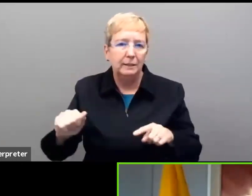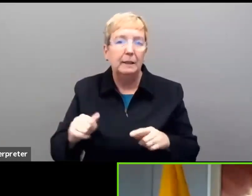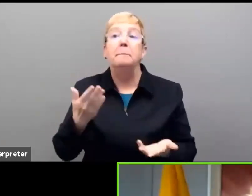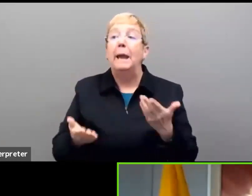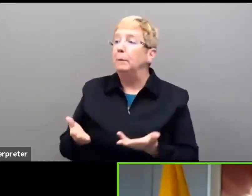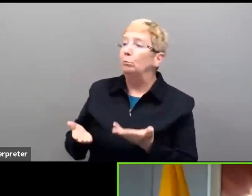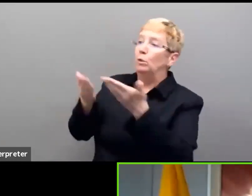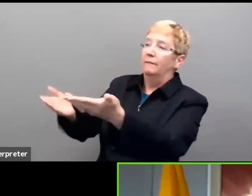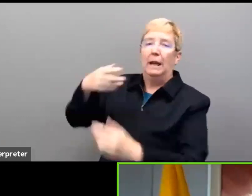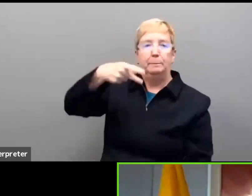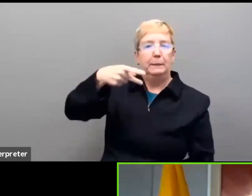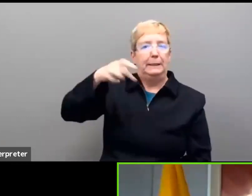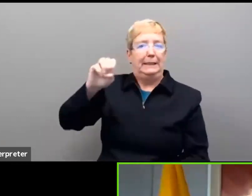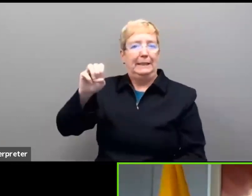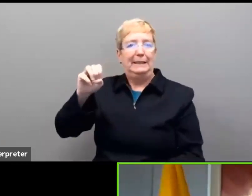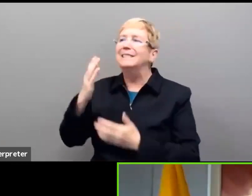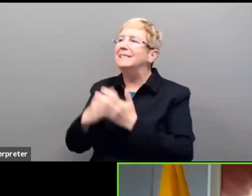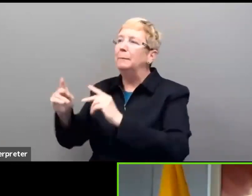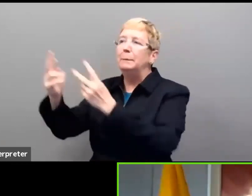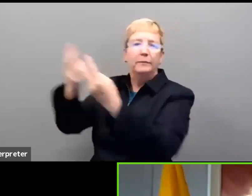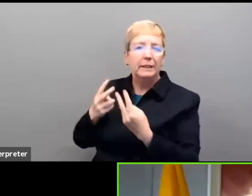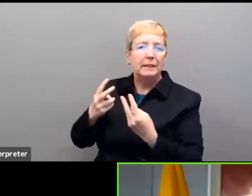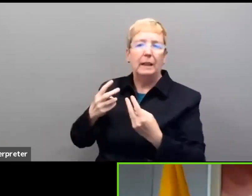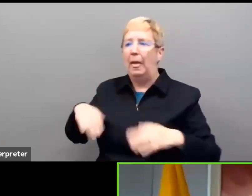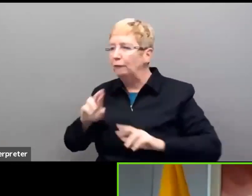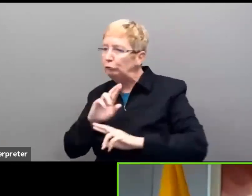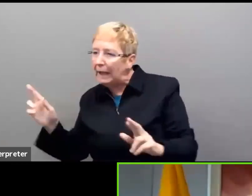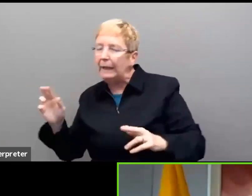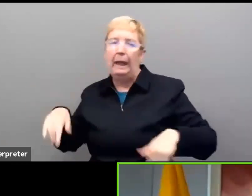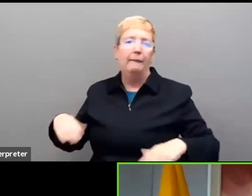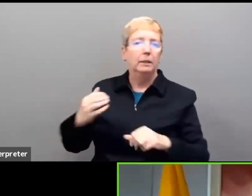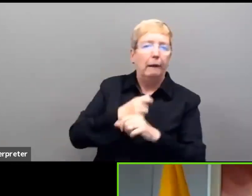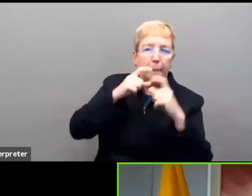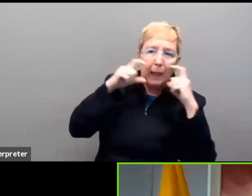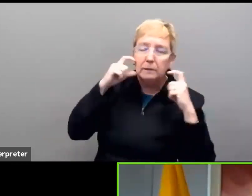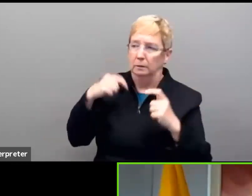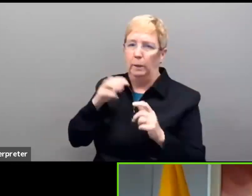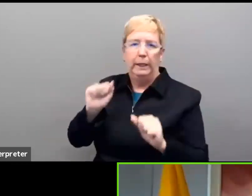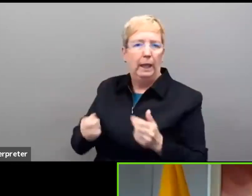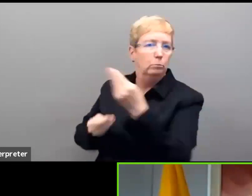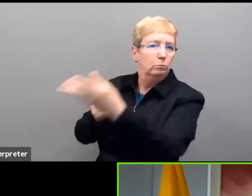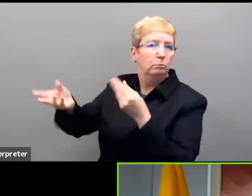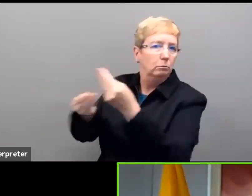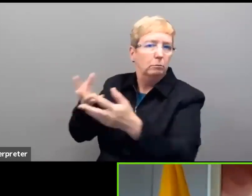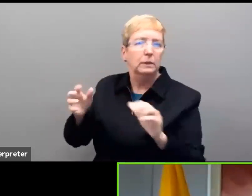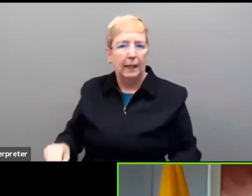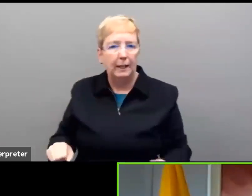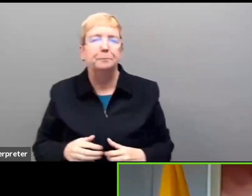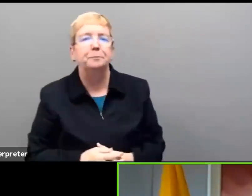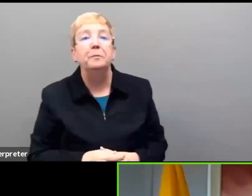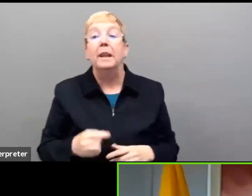88%, pueblos, y estuve en un pueblo el día de hoy que tiene una política muy estricta. Yo tuve